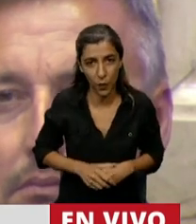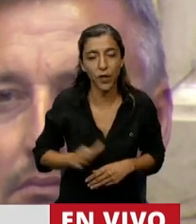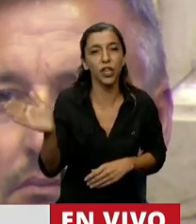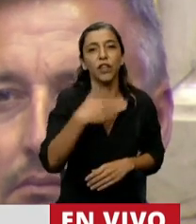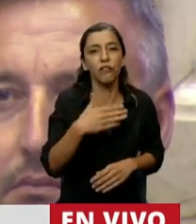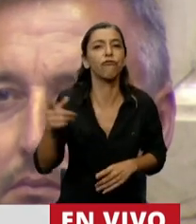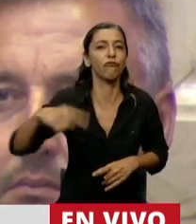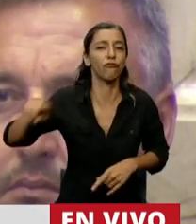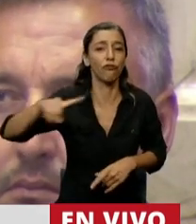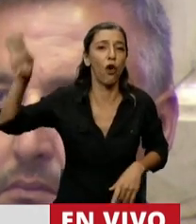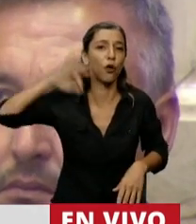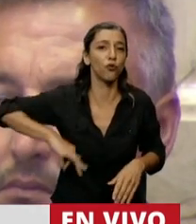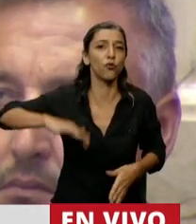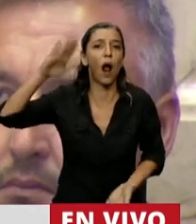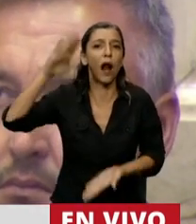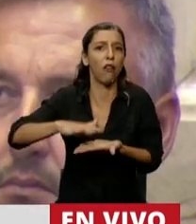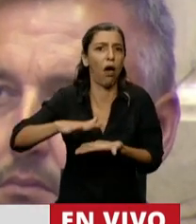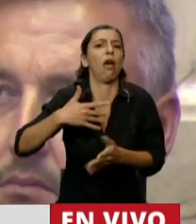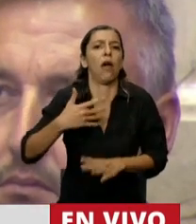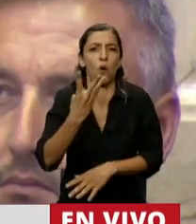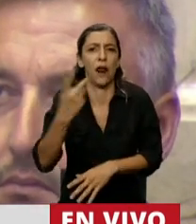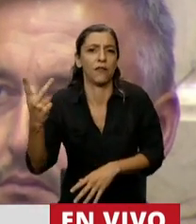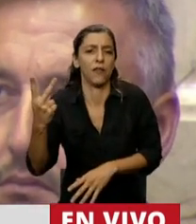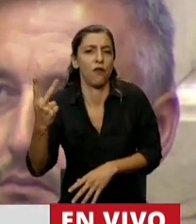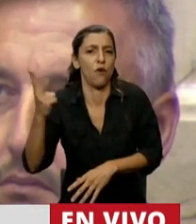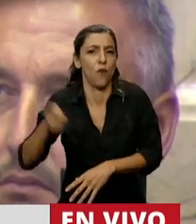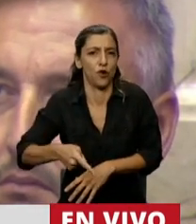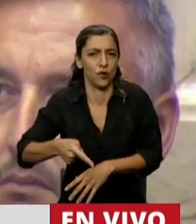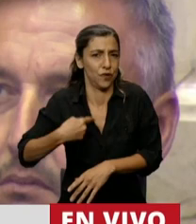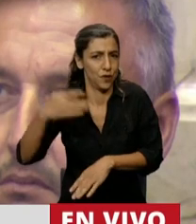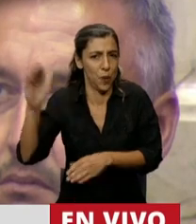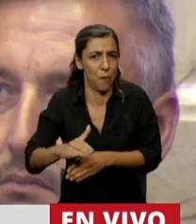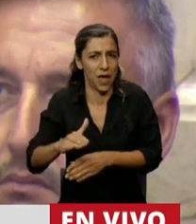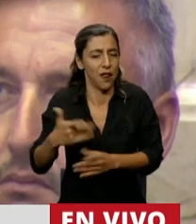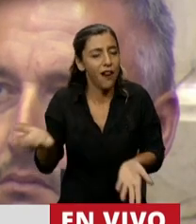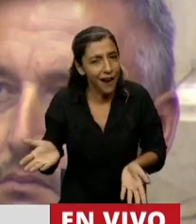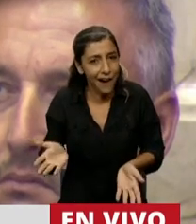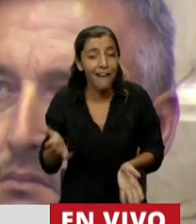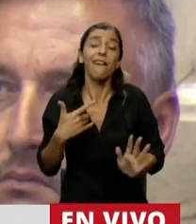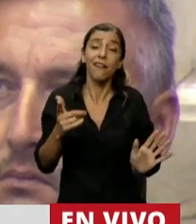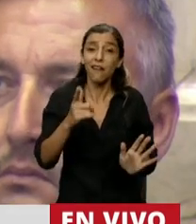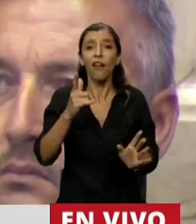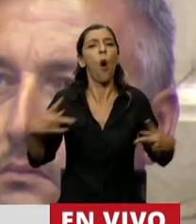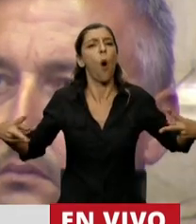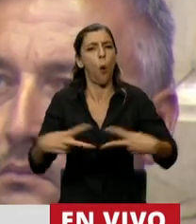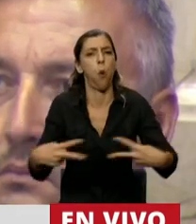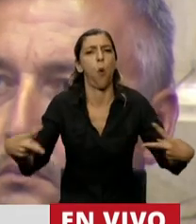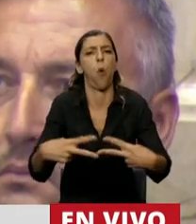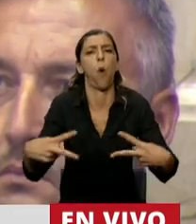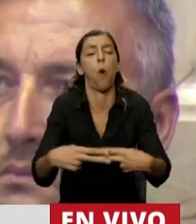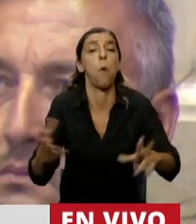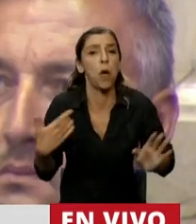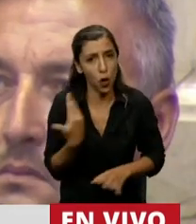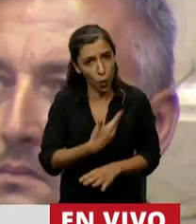hay ajuste, ajuste y ajuste. Pero el gobierno tiene plata para algunas cosas. Tiene plata para